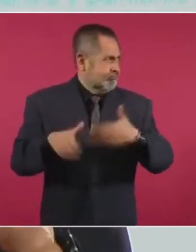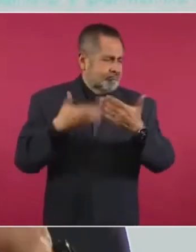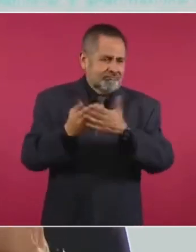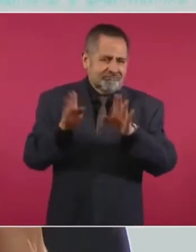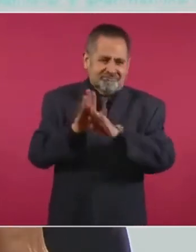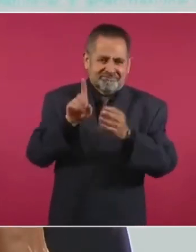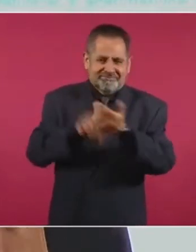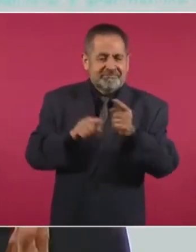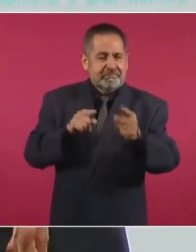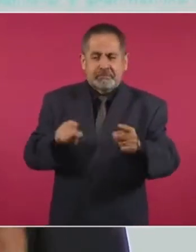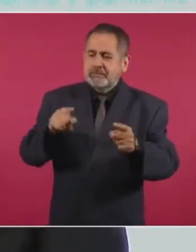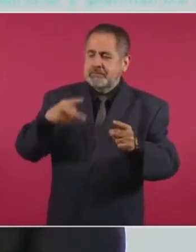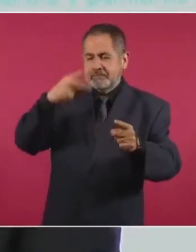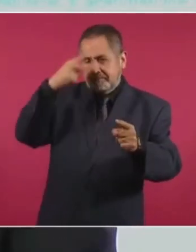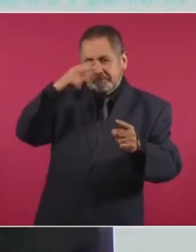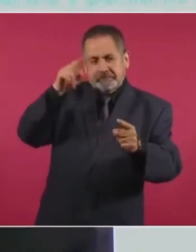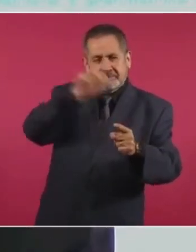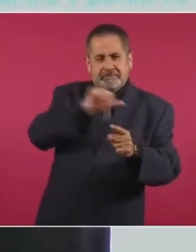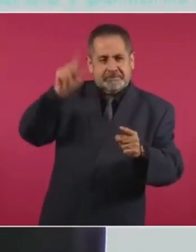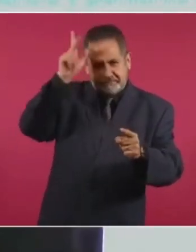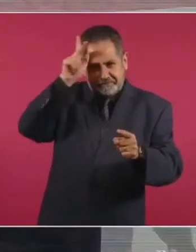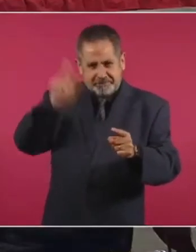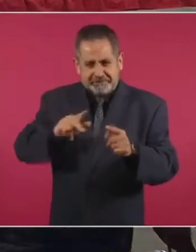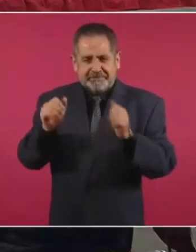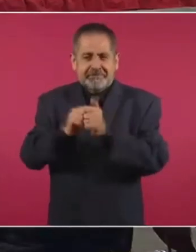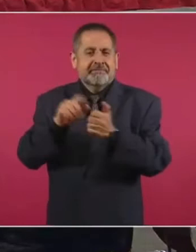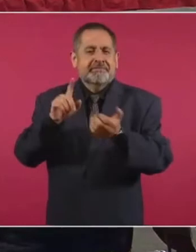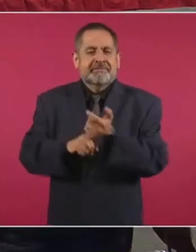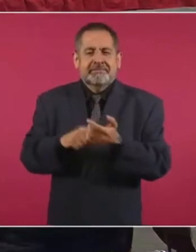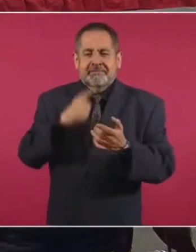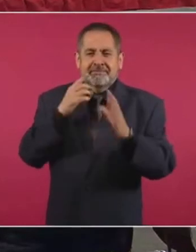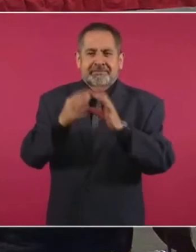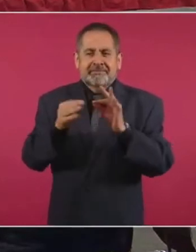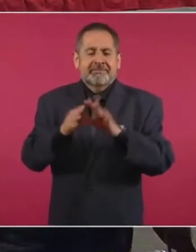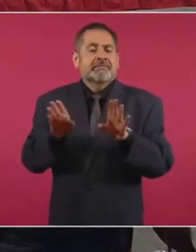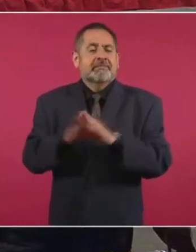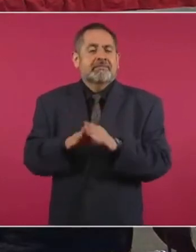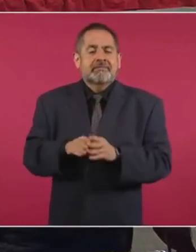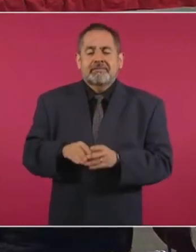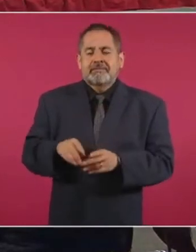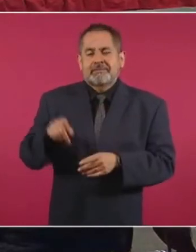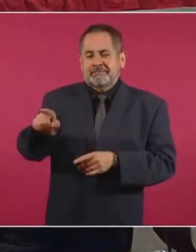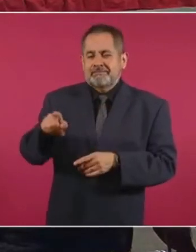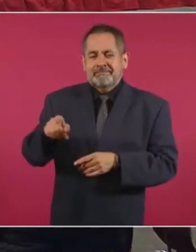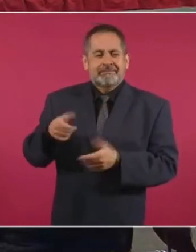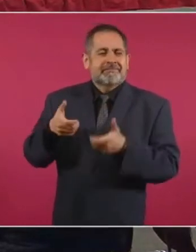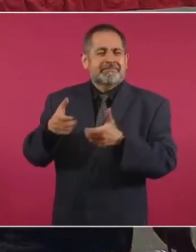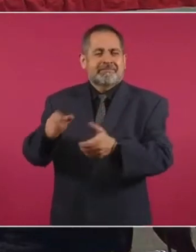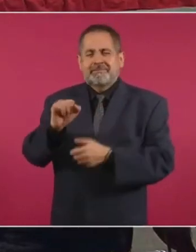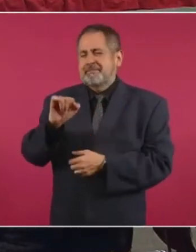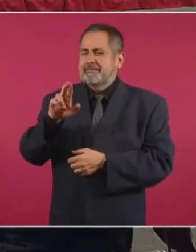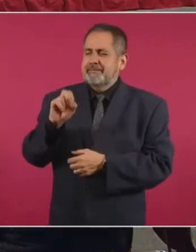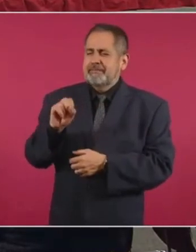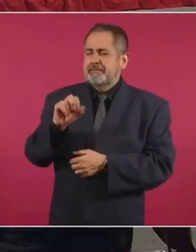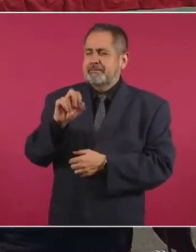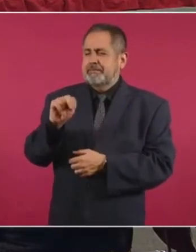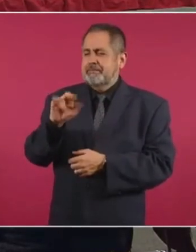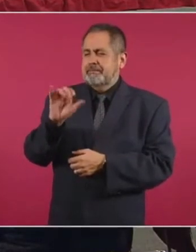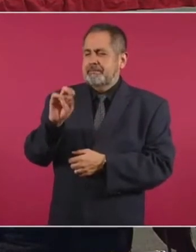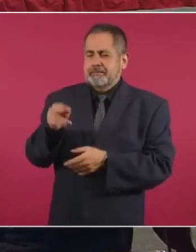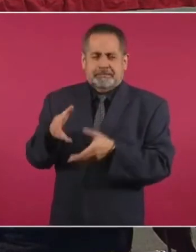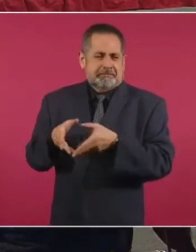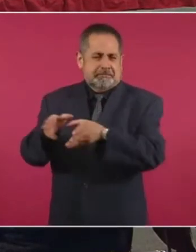México-Pachuca o Insurgentes Norte con lo que es la autopista urbana Siervo de la Nación. Es